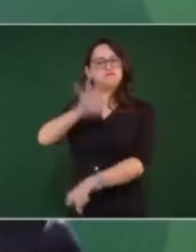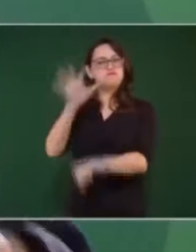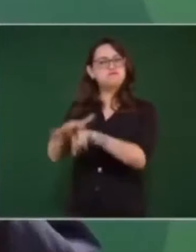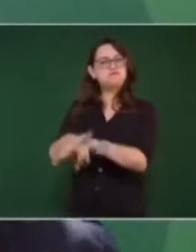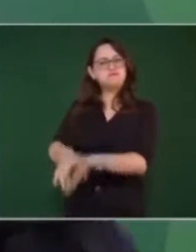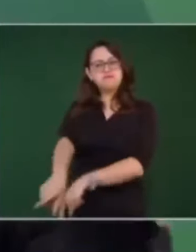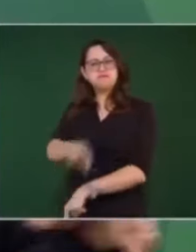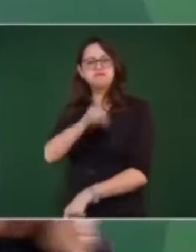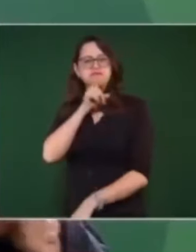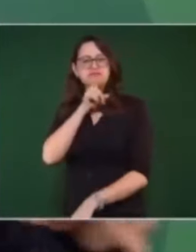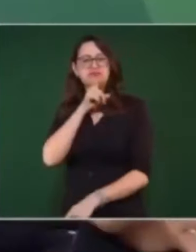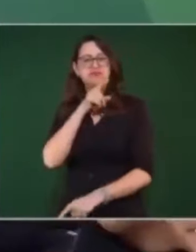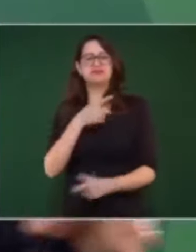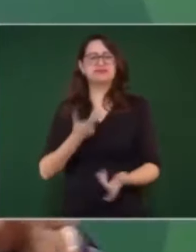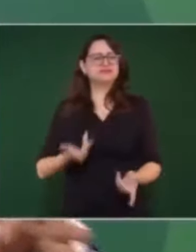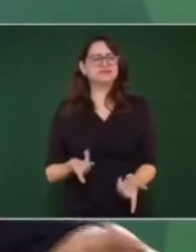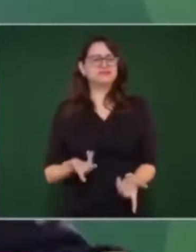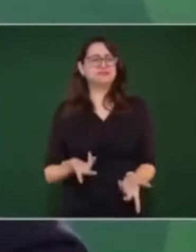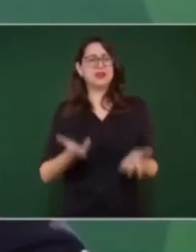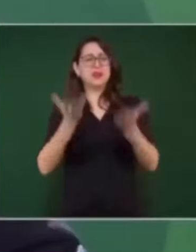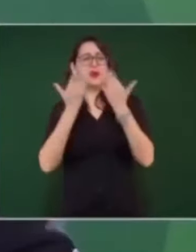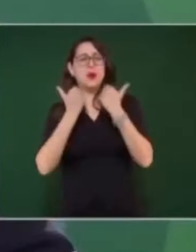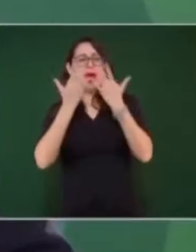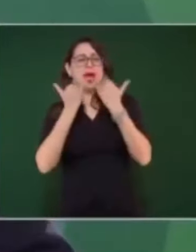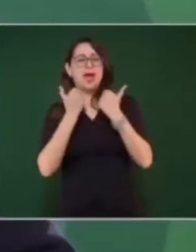Pero es que así está el ambiente, ¿no?